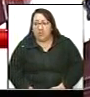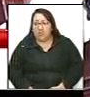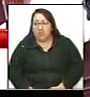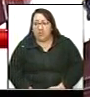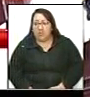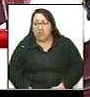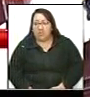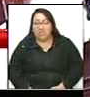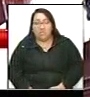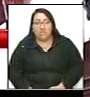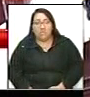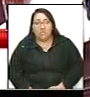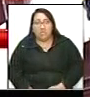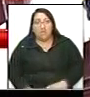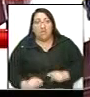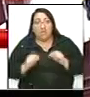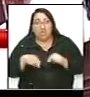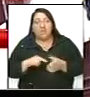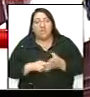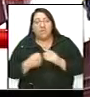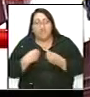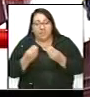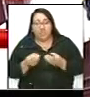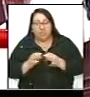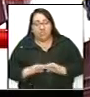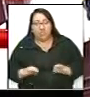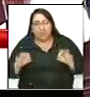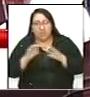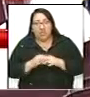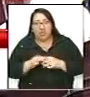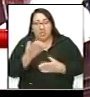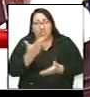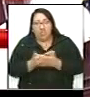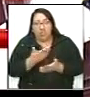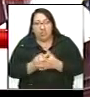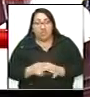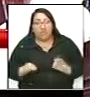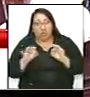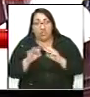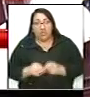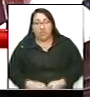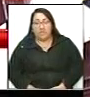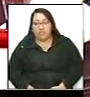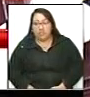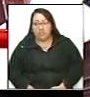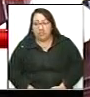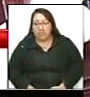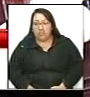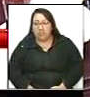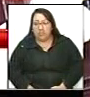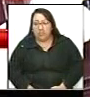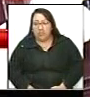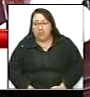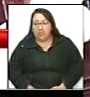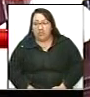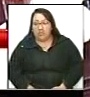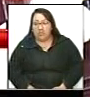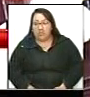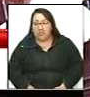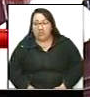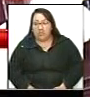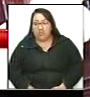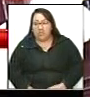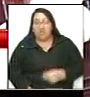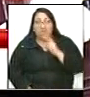sí creo que debería quedarse como requisito estas pruebas importantes. Solamente, repito, miraría bien